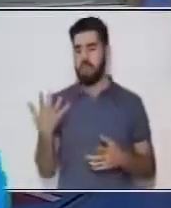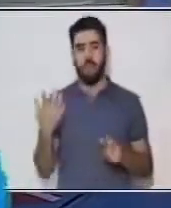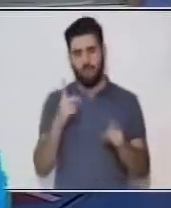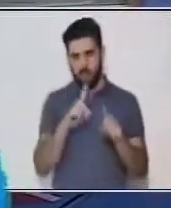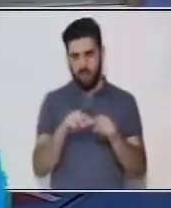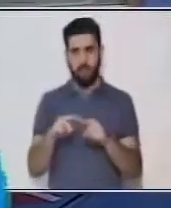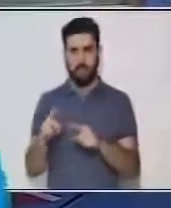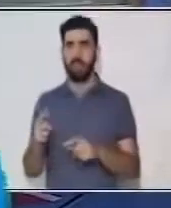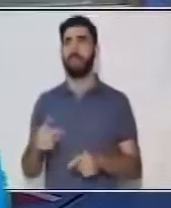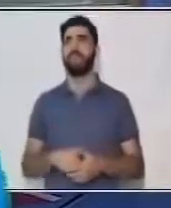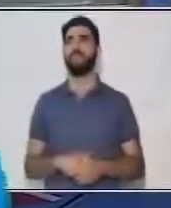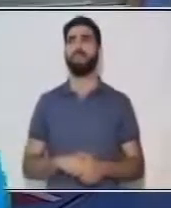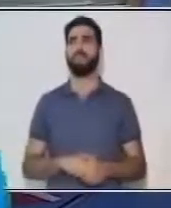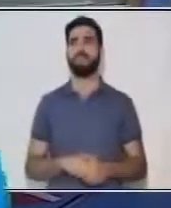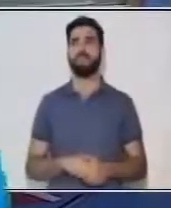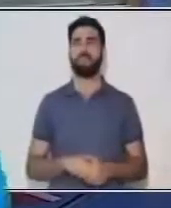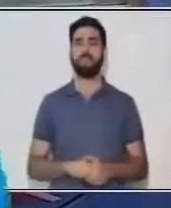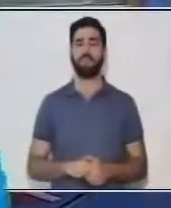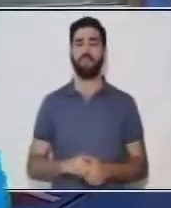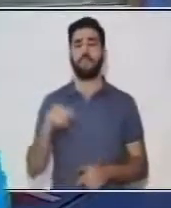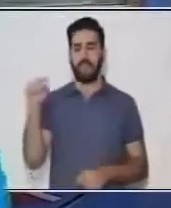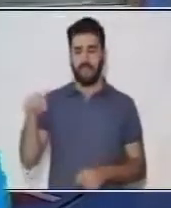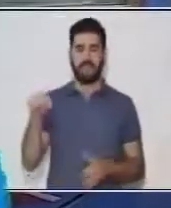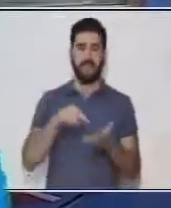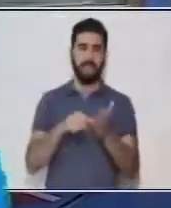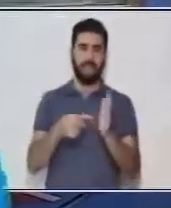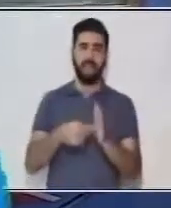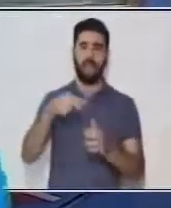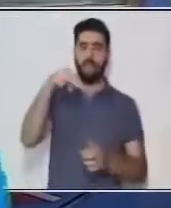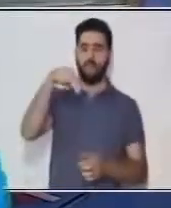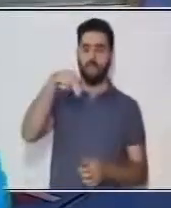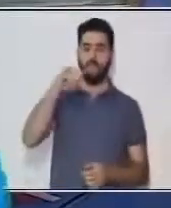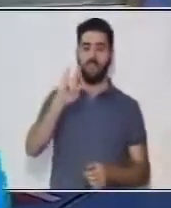funciona como núcleo en el predicado.